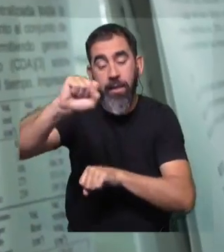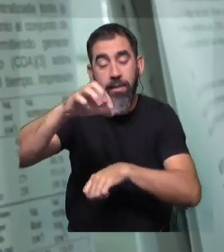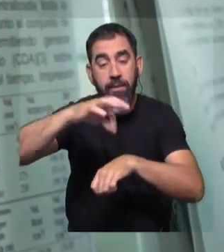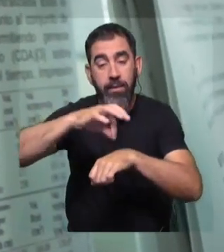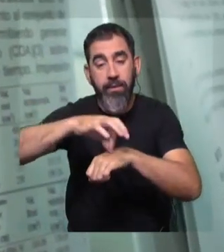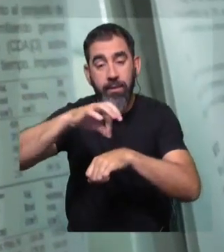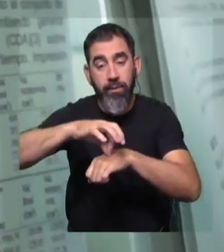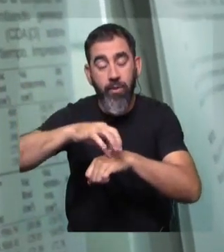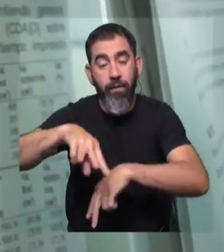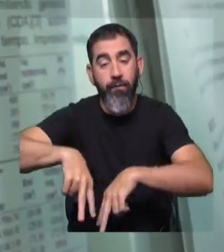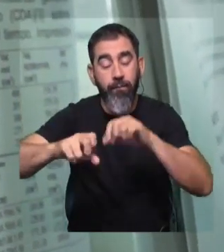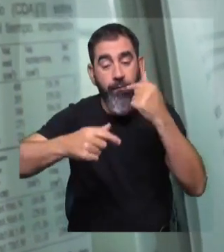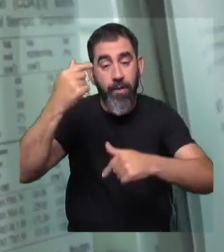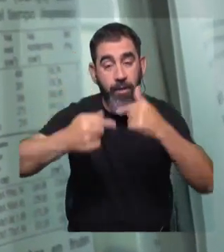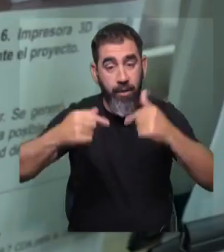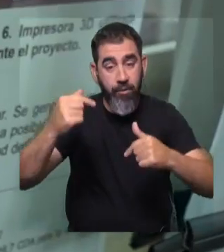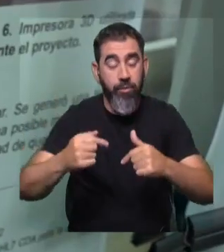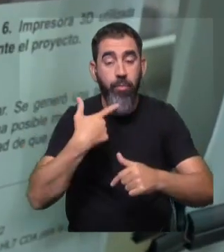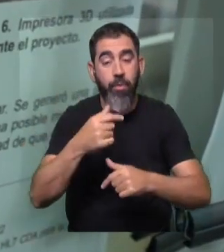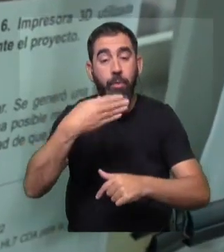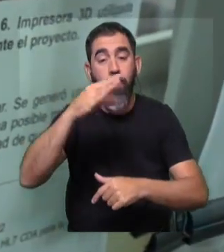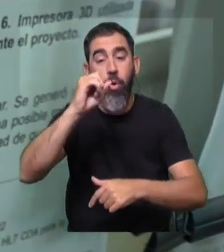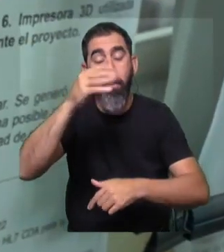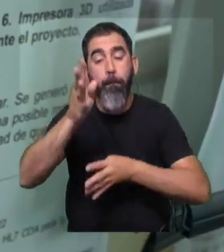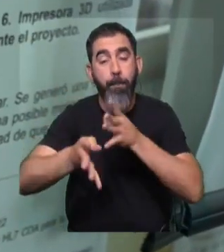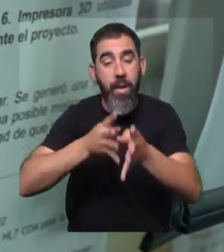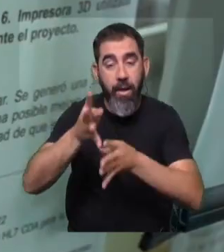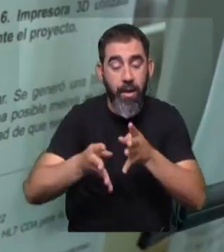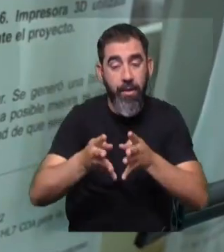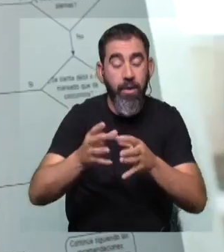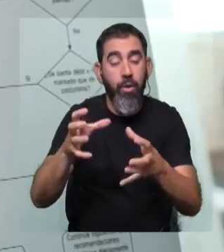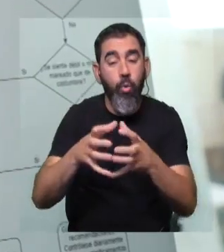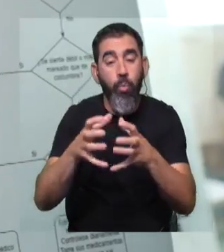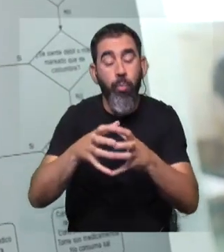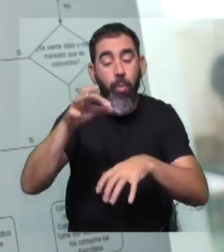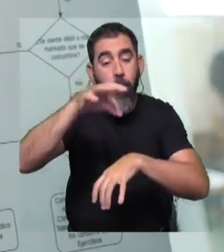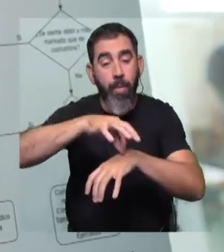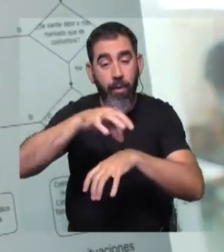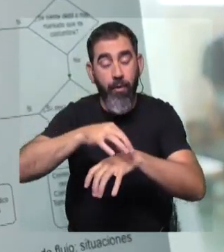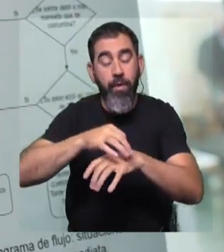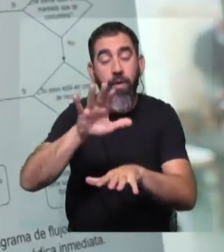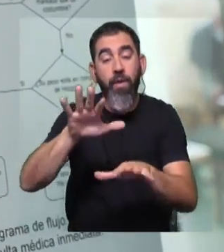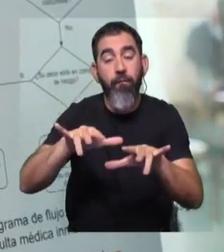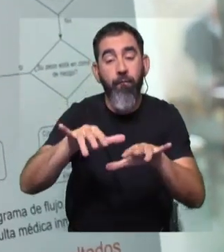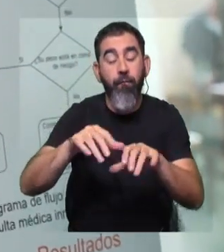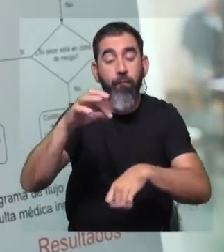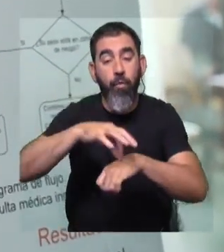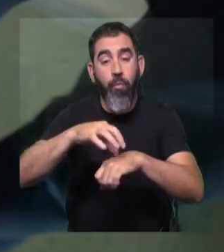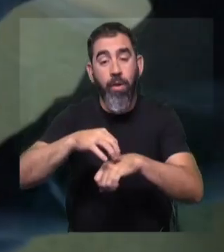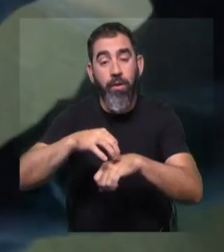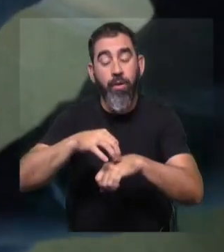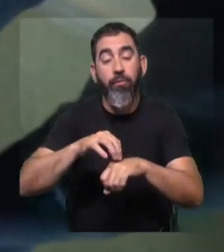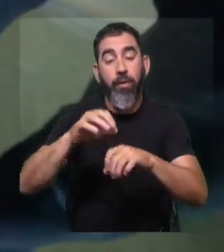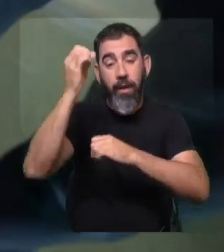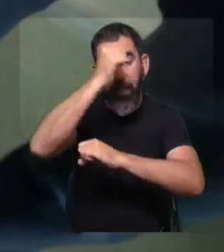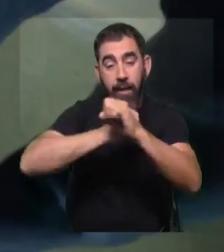de investigación interdisciplinarias como biomecánica, equipos biomédicos, informática médica, ingeniería clínica,